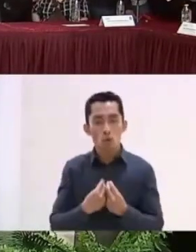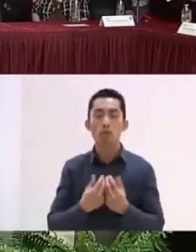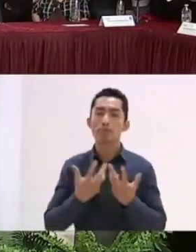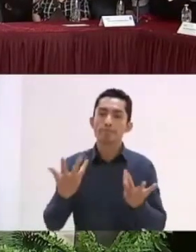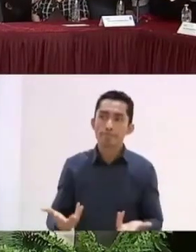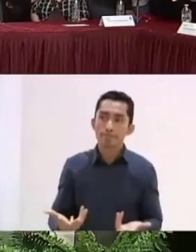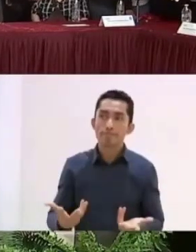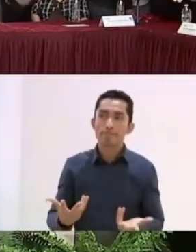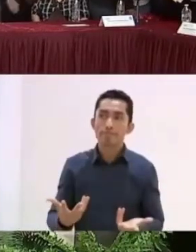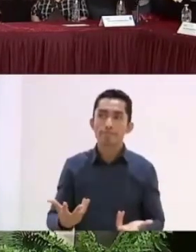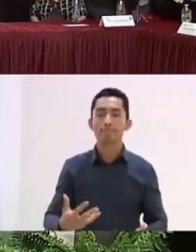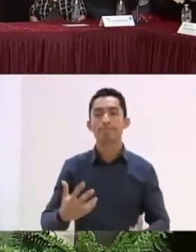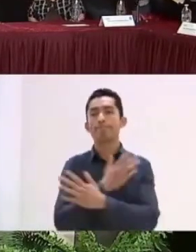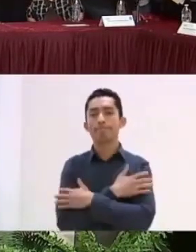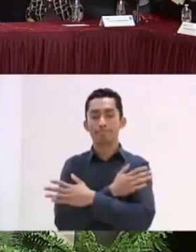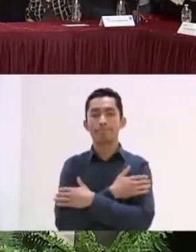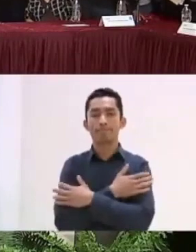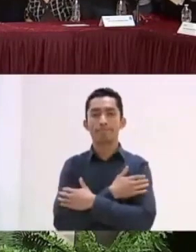dejo.